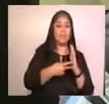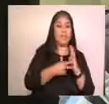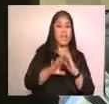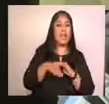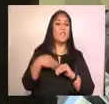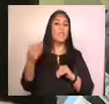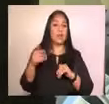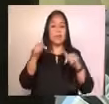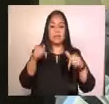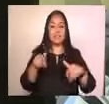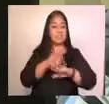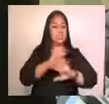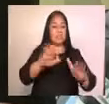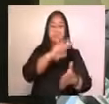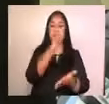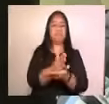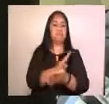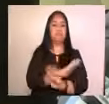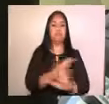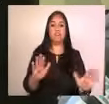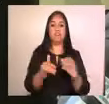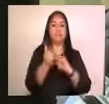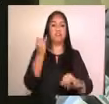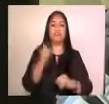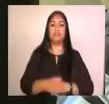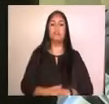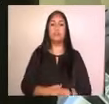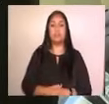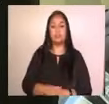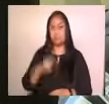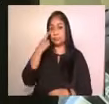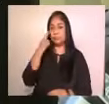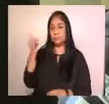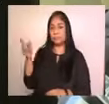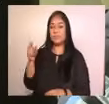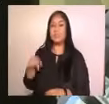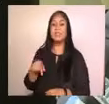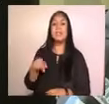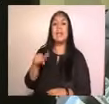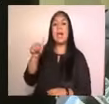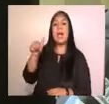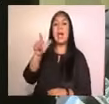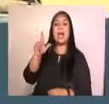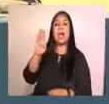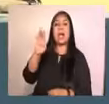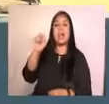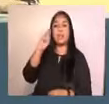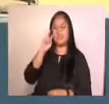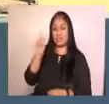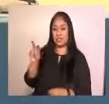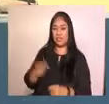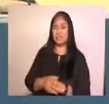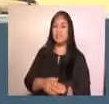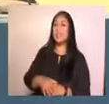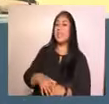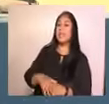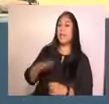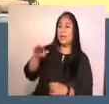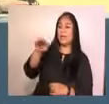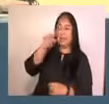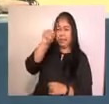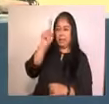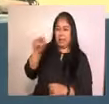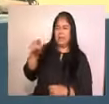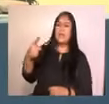terminado. Gracias, señor presidente. La última intervención es de Marvin Ramírez de Alba Visión. Gracias, presidente.